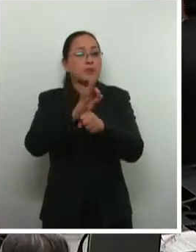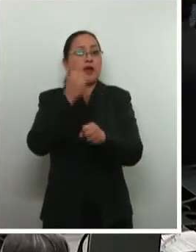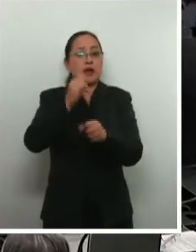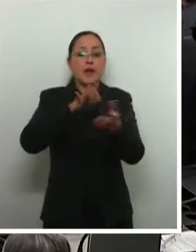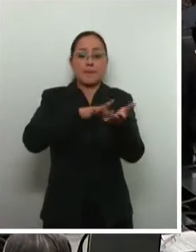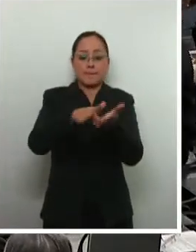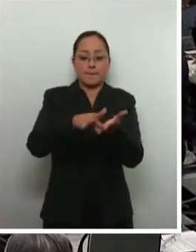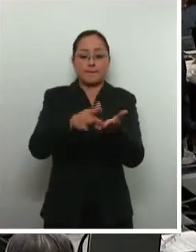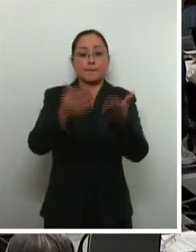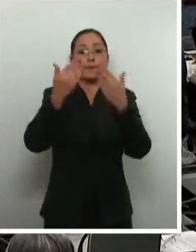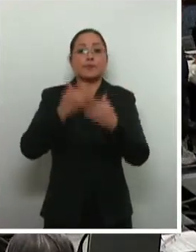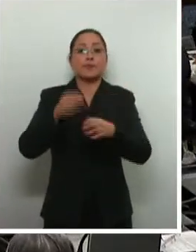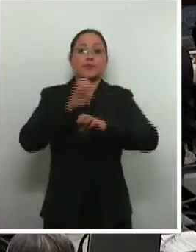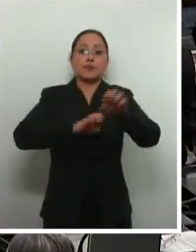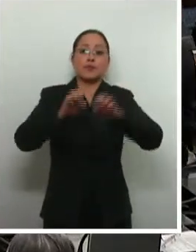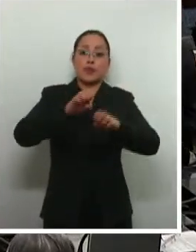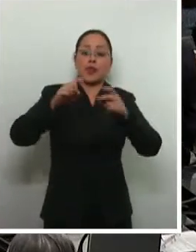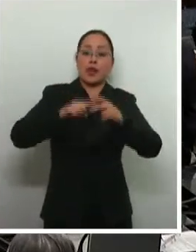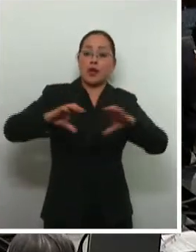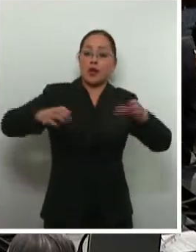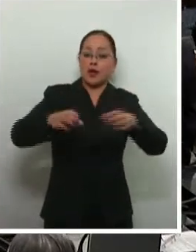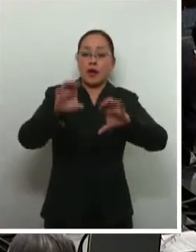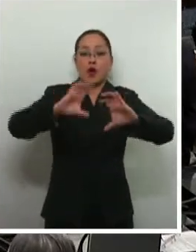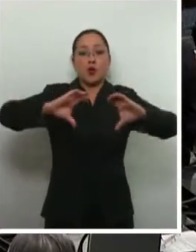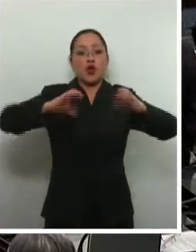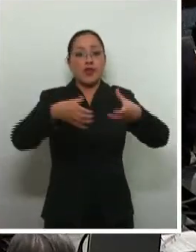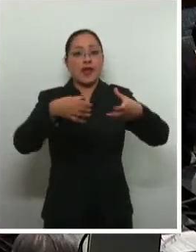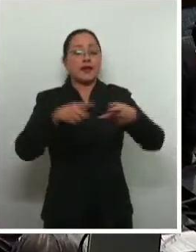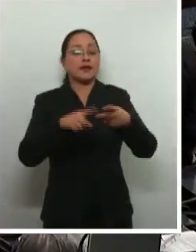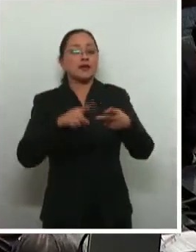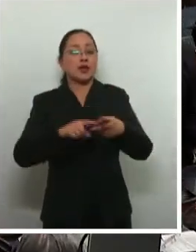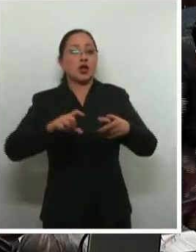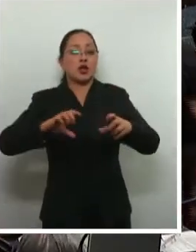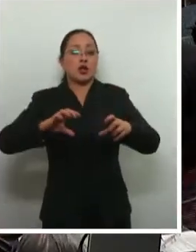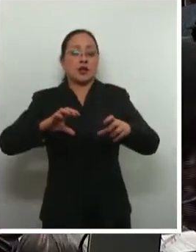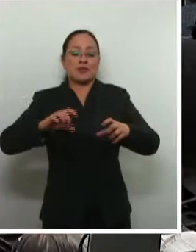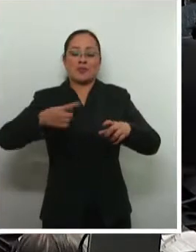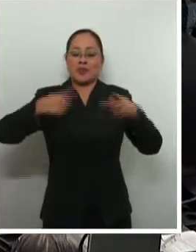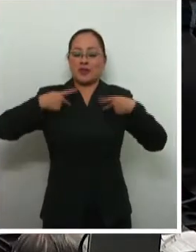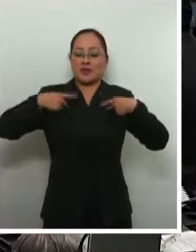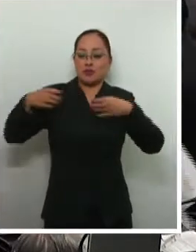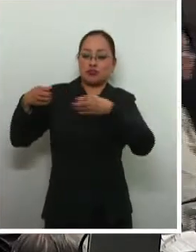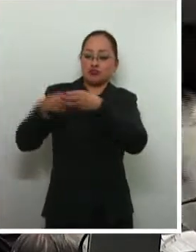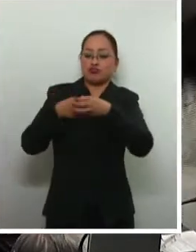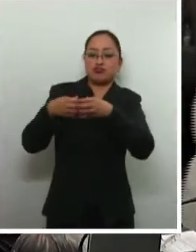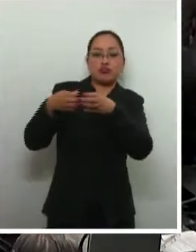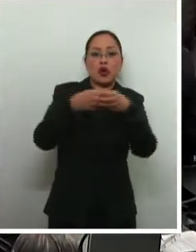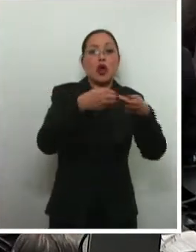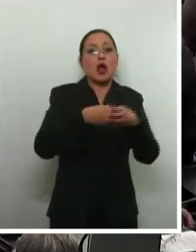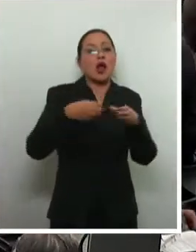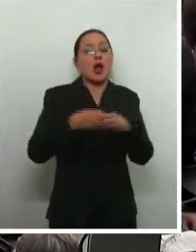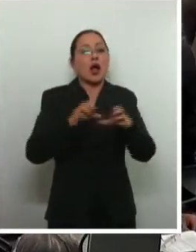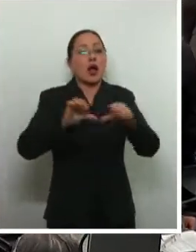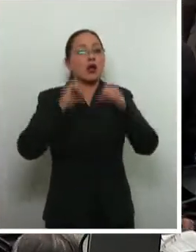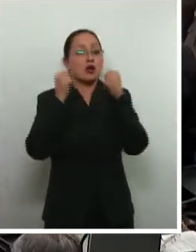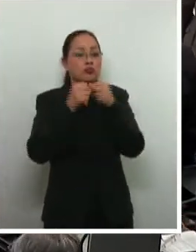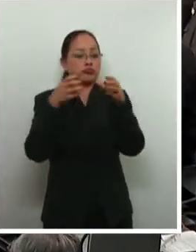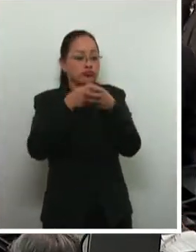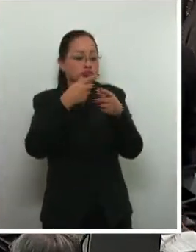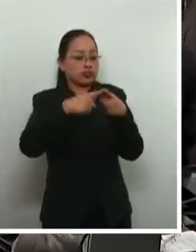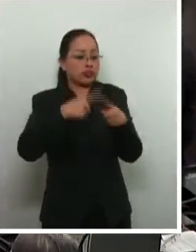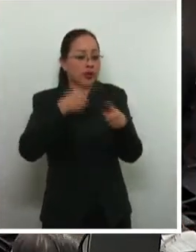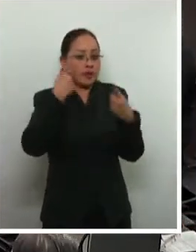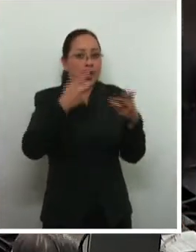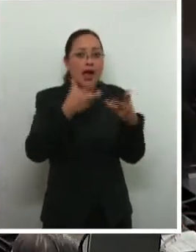apoyo, que la empresa, la acción comunitaria y las cooperativas, así como las organizaciones sociales y colectivas de